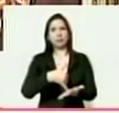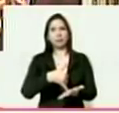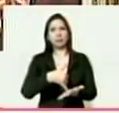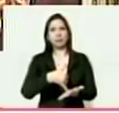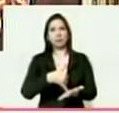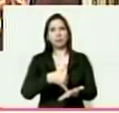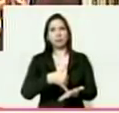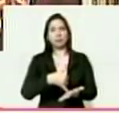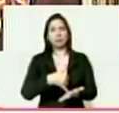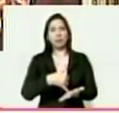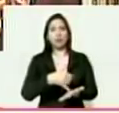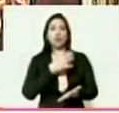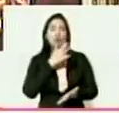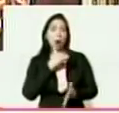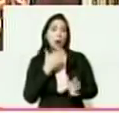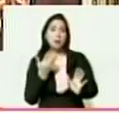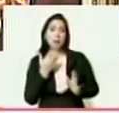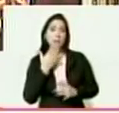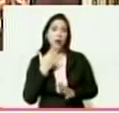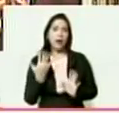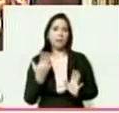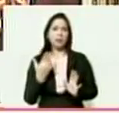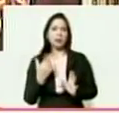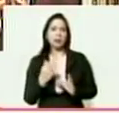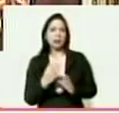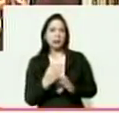No está exento de presiones.